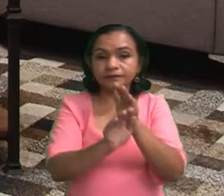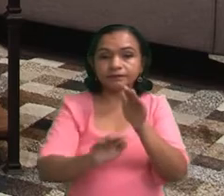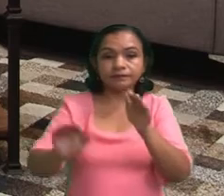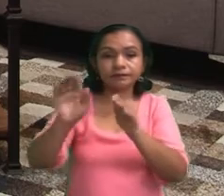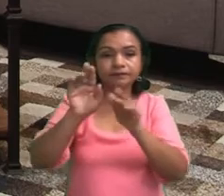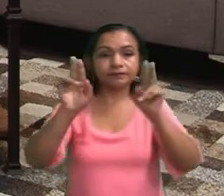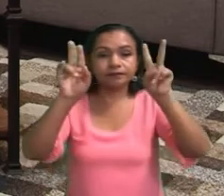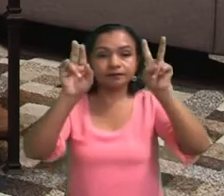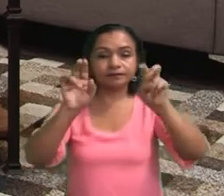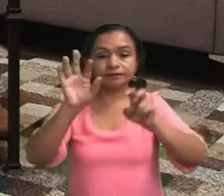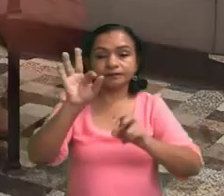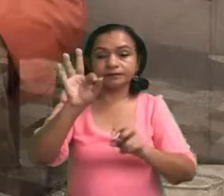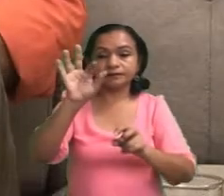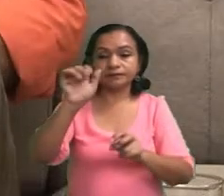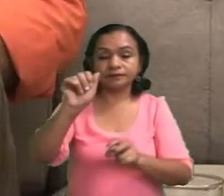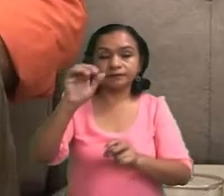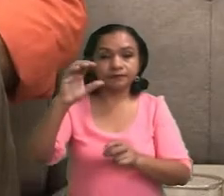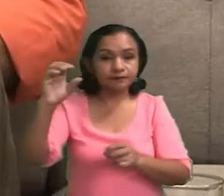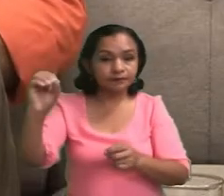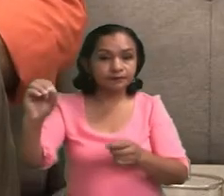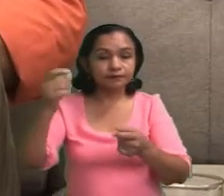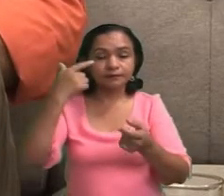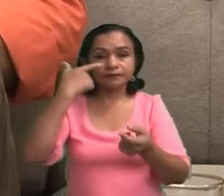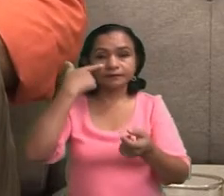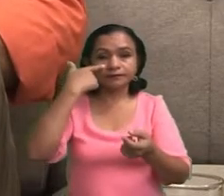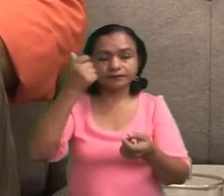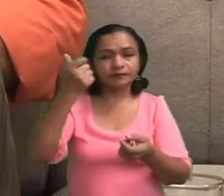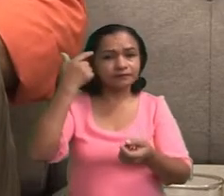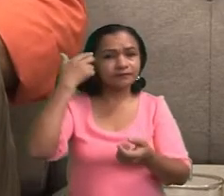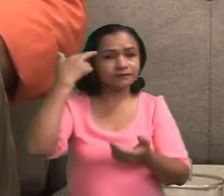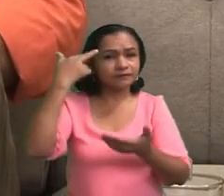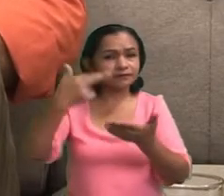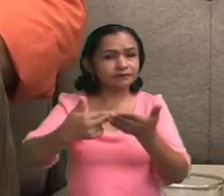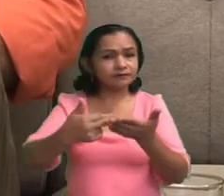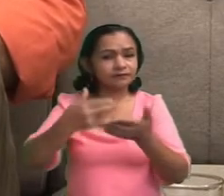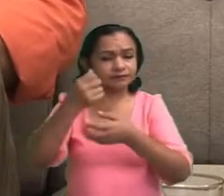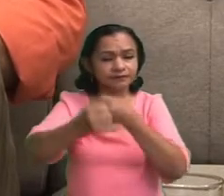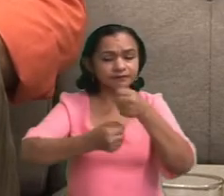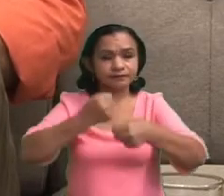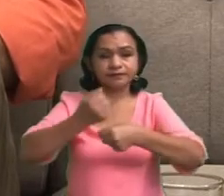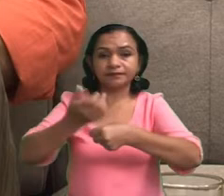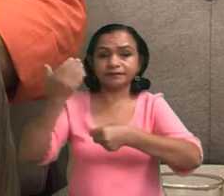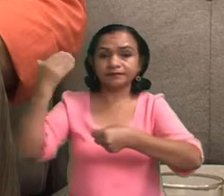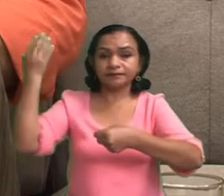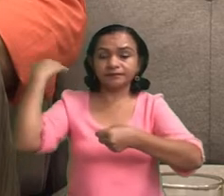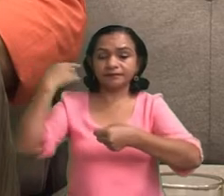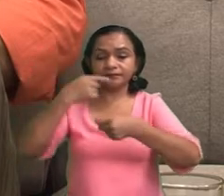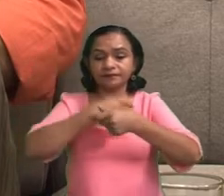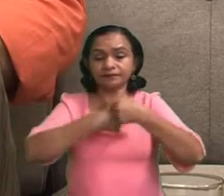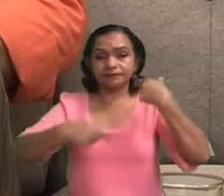tema, como es la FAO. Okay. Ustedes recuerdan que hace pocos años el presidente Daniel recibió un